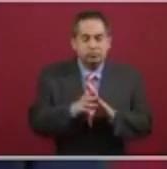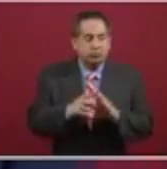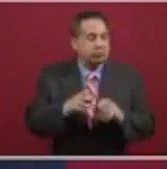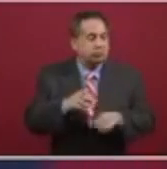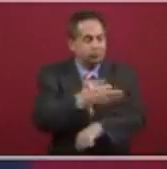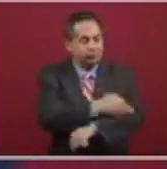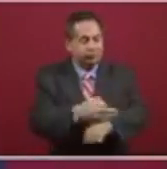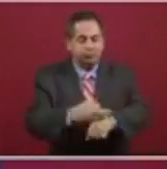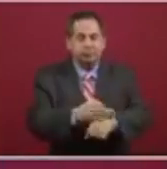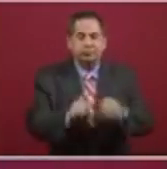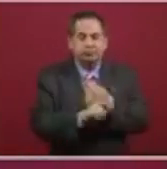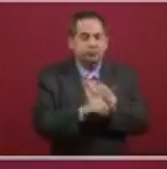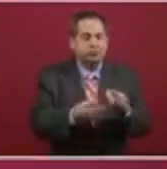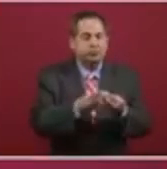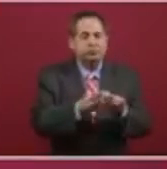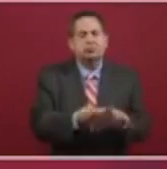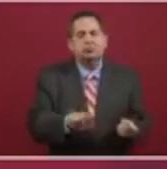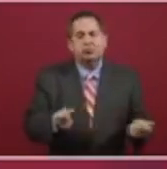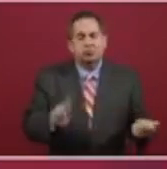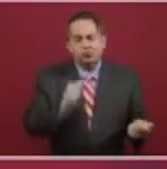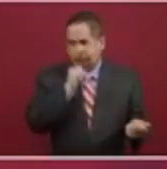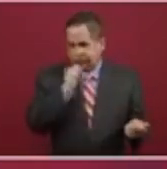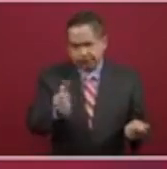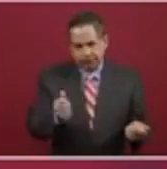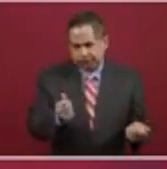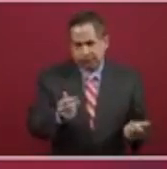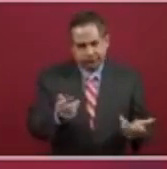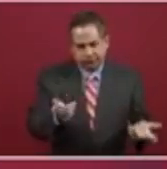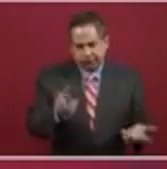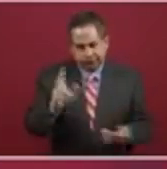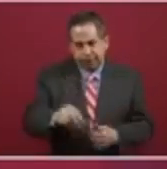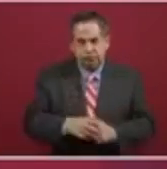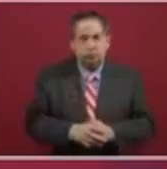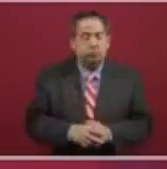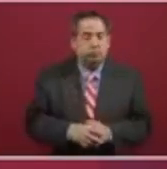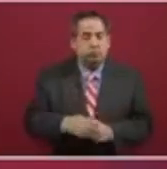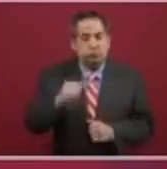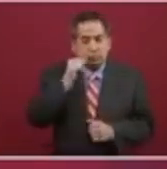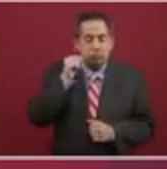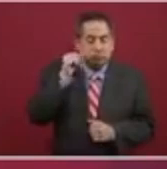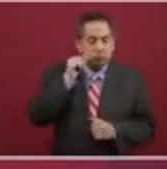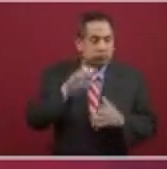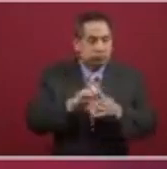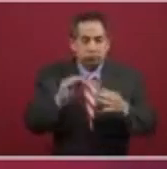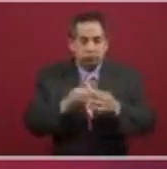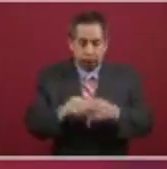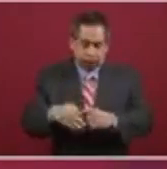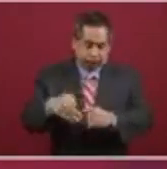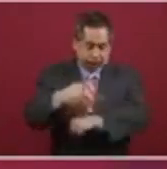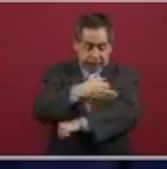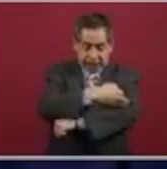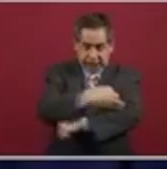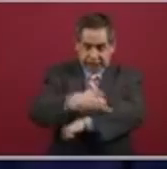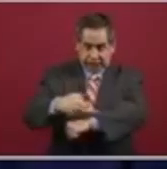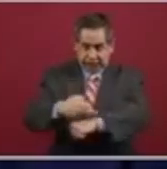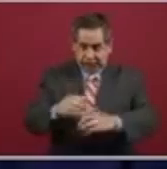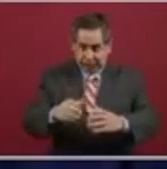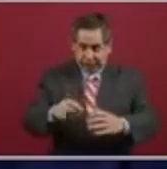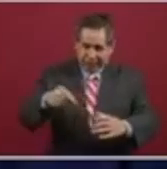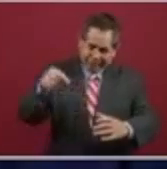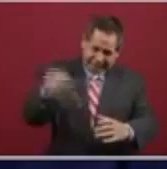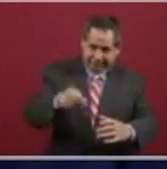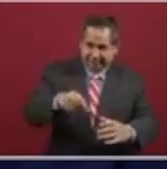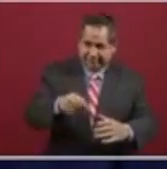desintegración en las familias. Ayer comentábamos, la familia es la institución de seguridad